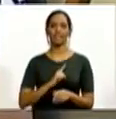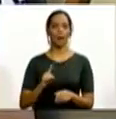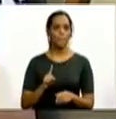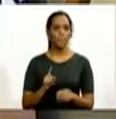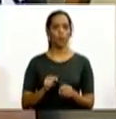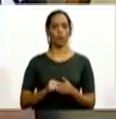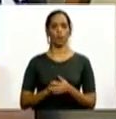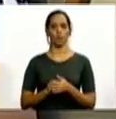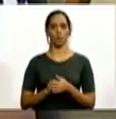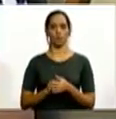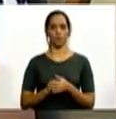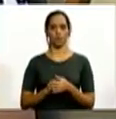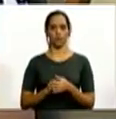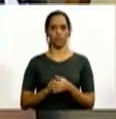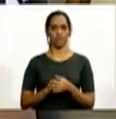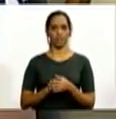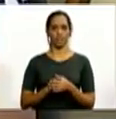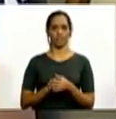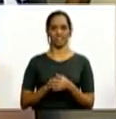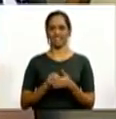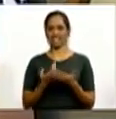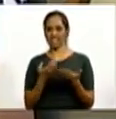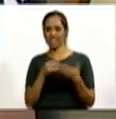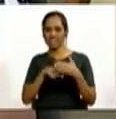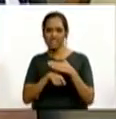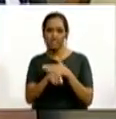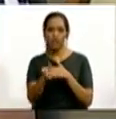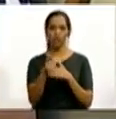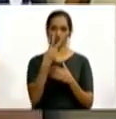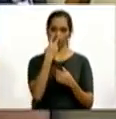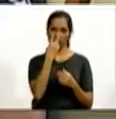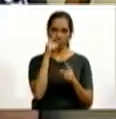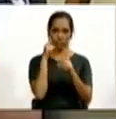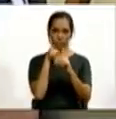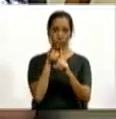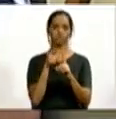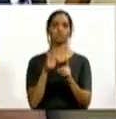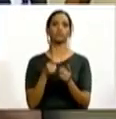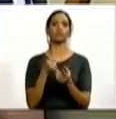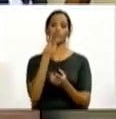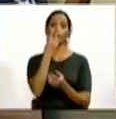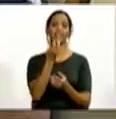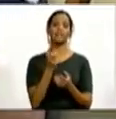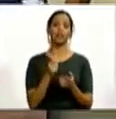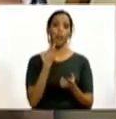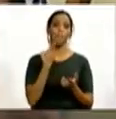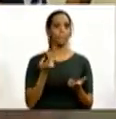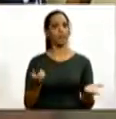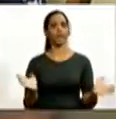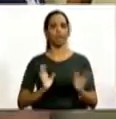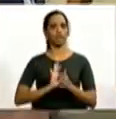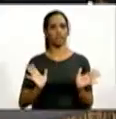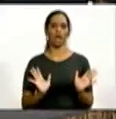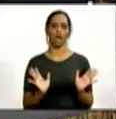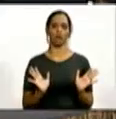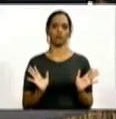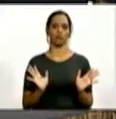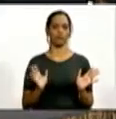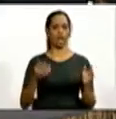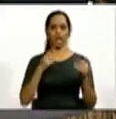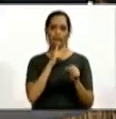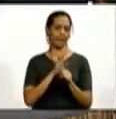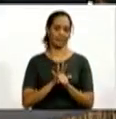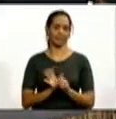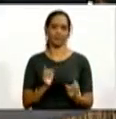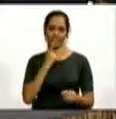y tampoco se sale de la visión de que le hayan visitado y le hayan dicho, mira, hermana, ya está, cállate, pácata, ya cállate,